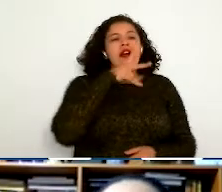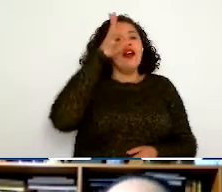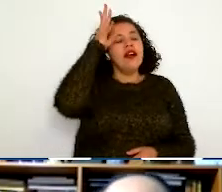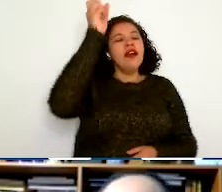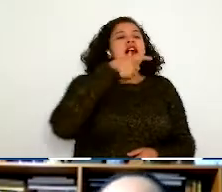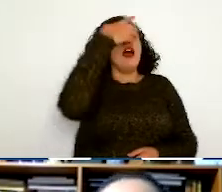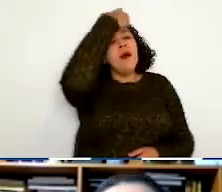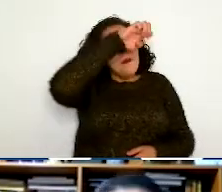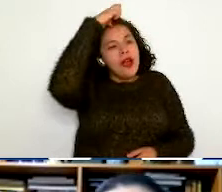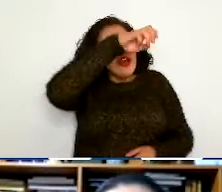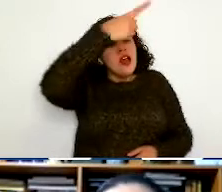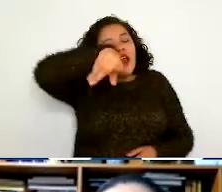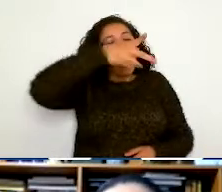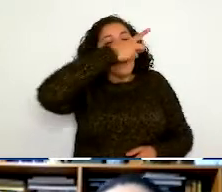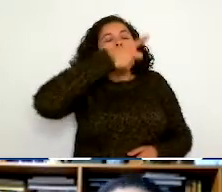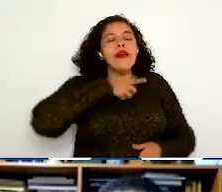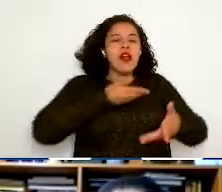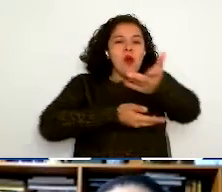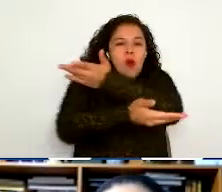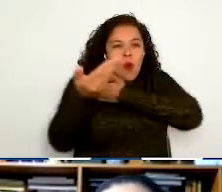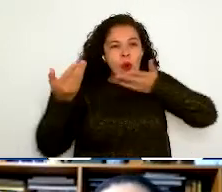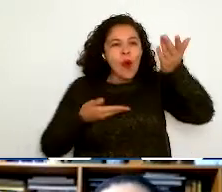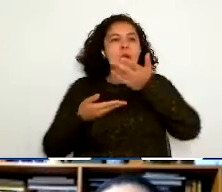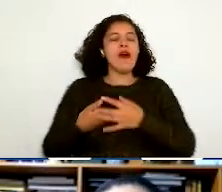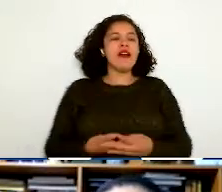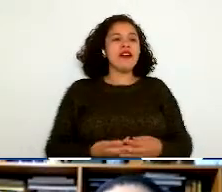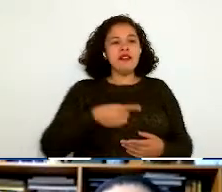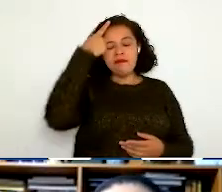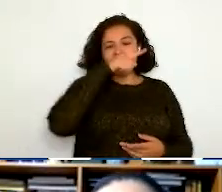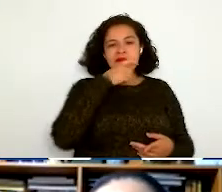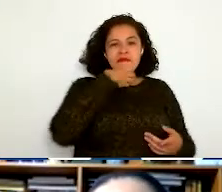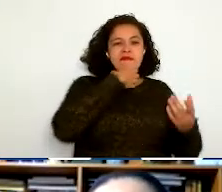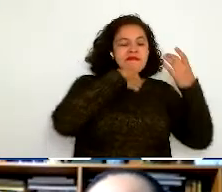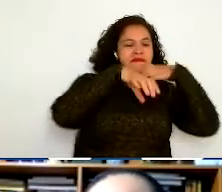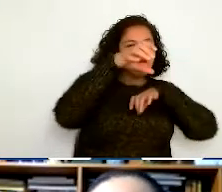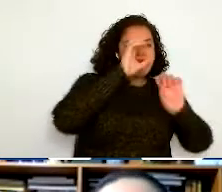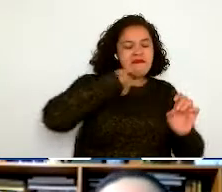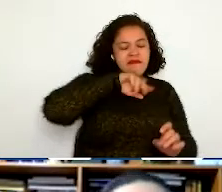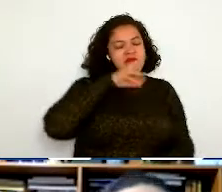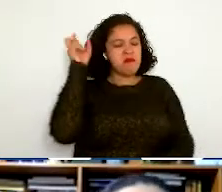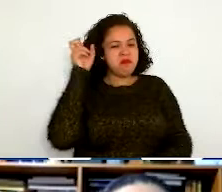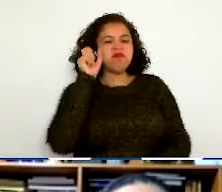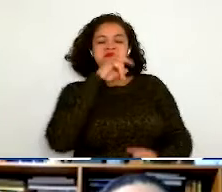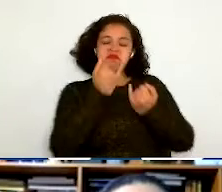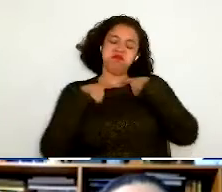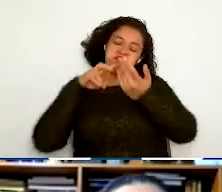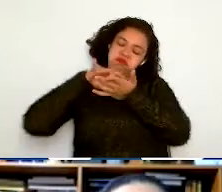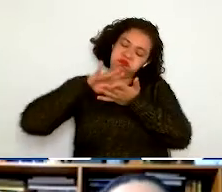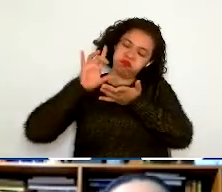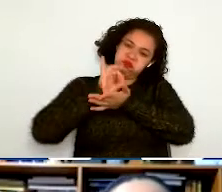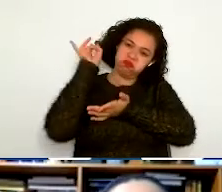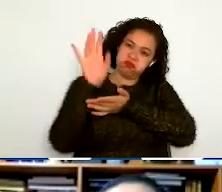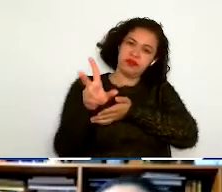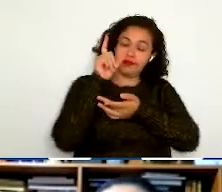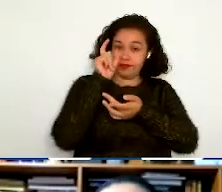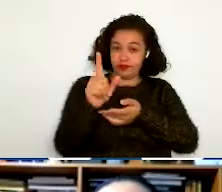es lo que ustedes me compartieron, tanto en el comentario que escuchamos como en el escrito. No